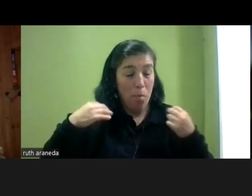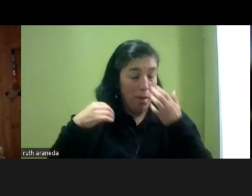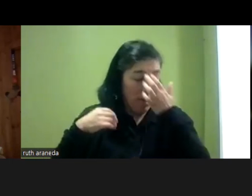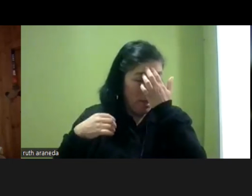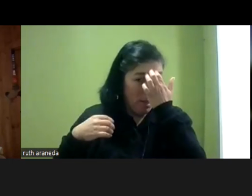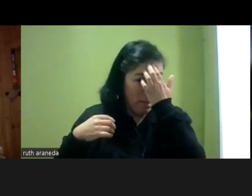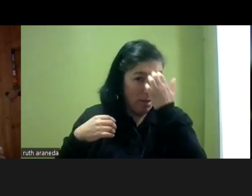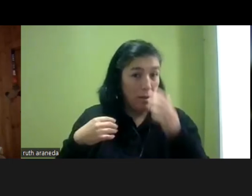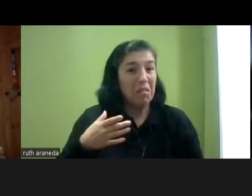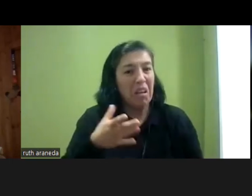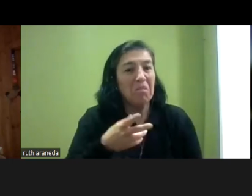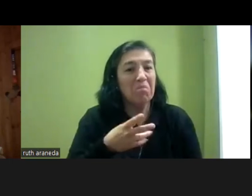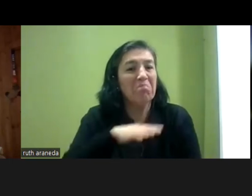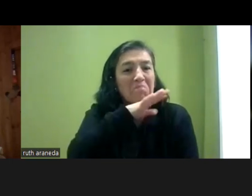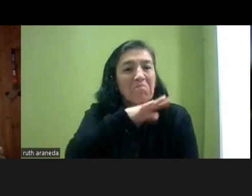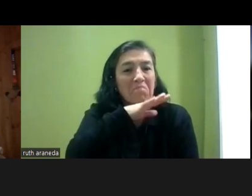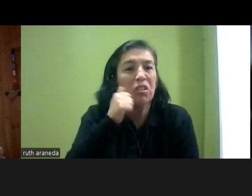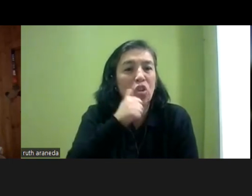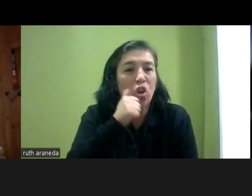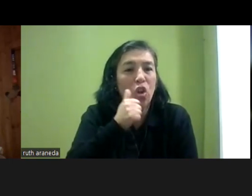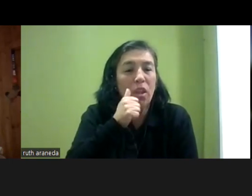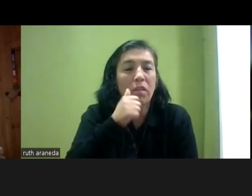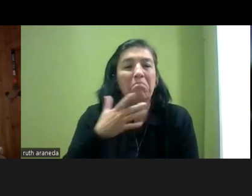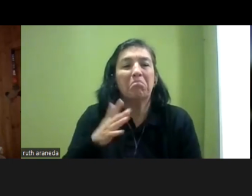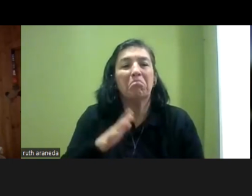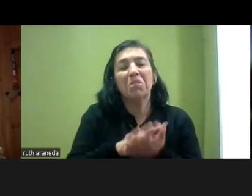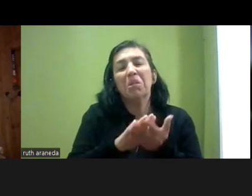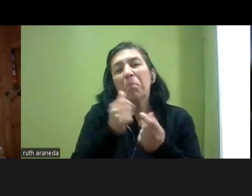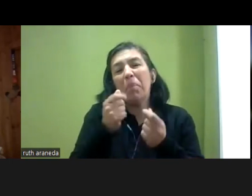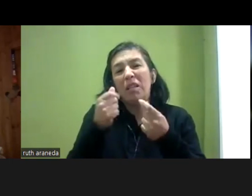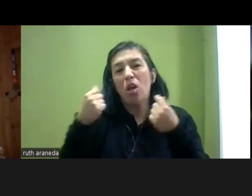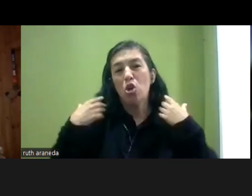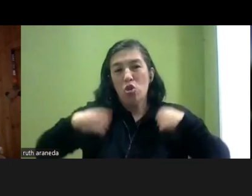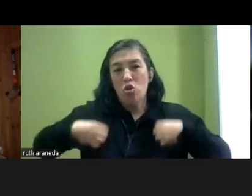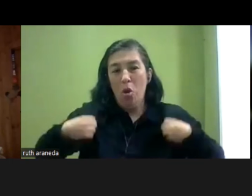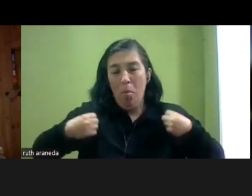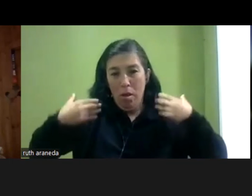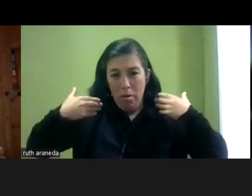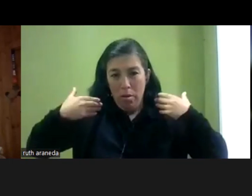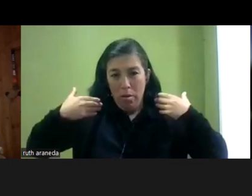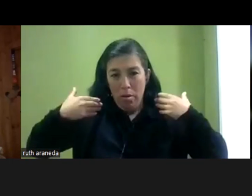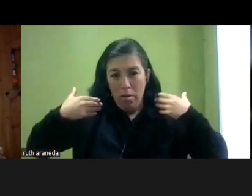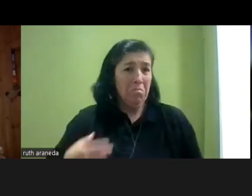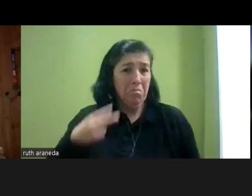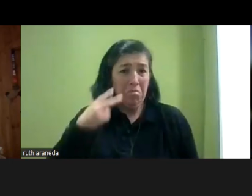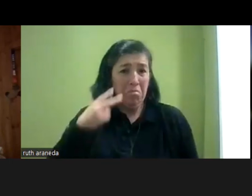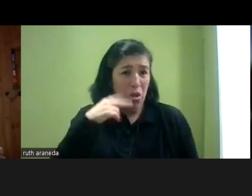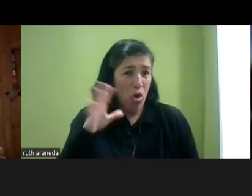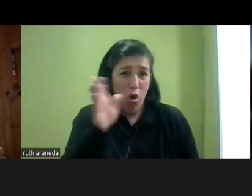en el cotidiano es una túnica sin colores teñidos,